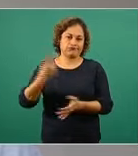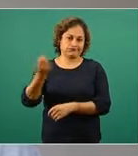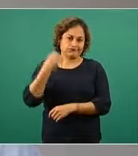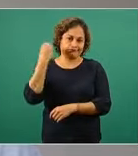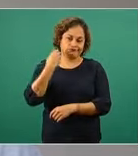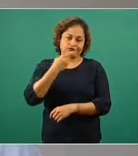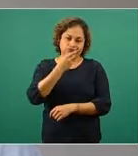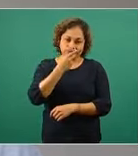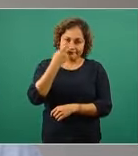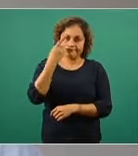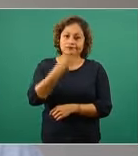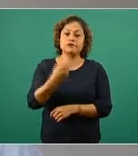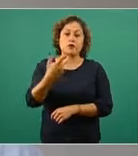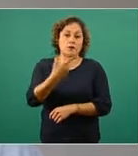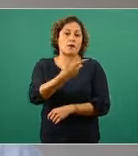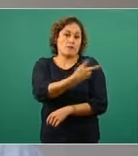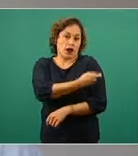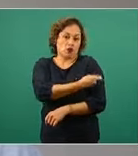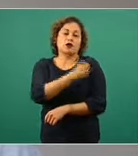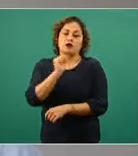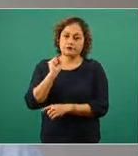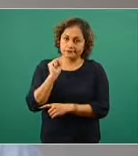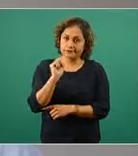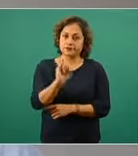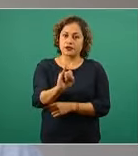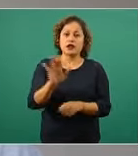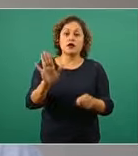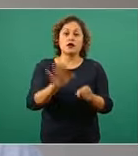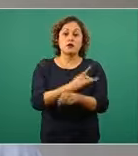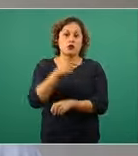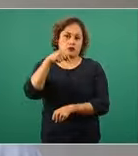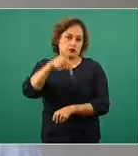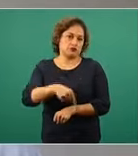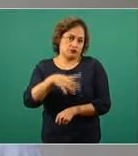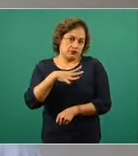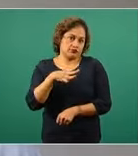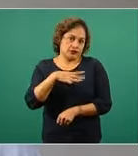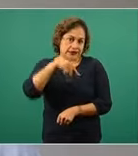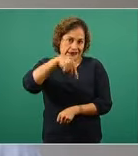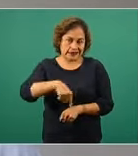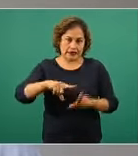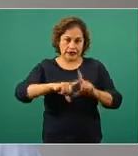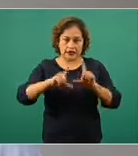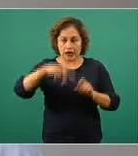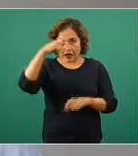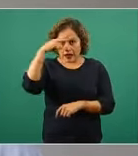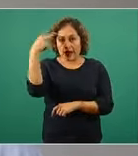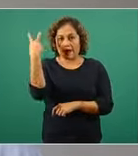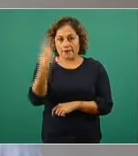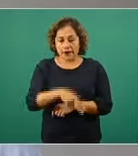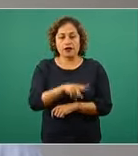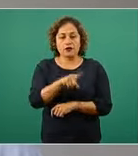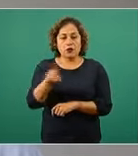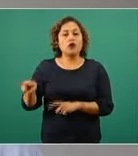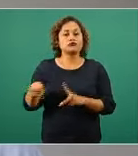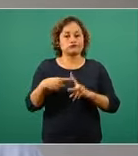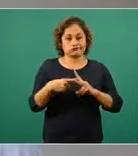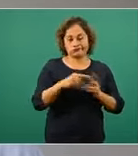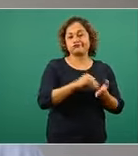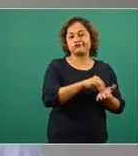es decir, está en población mexicana, están contemplados para recibir la vacuna contra el virus